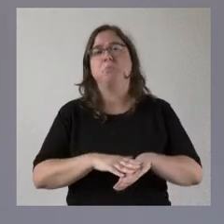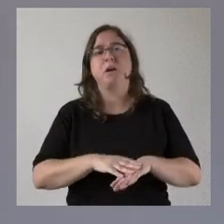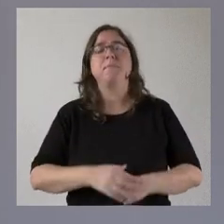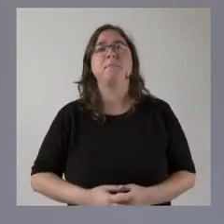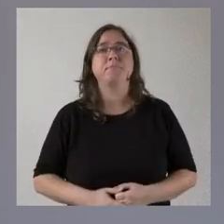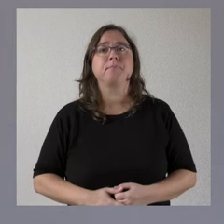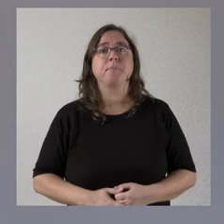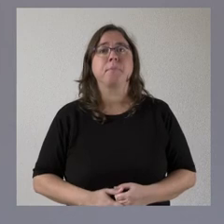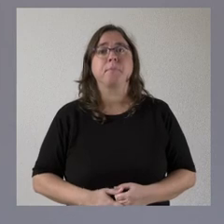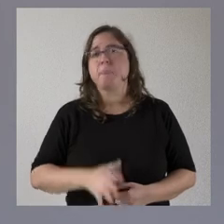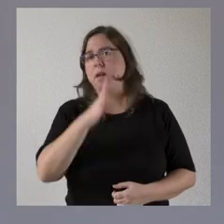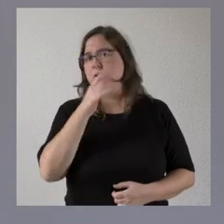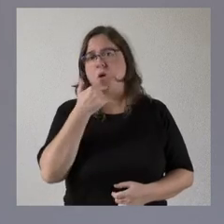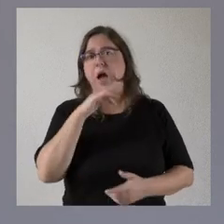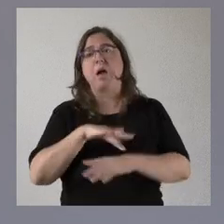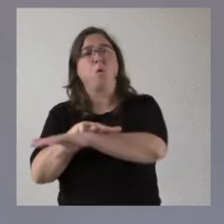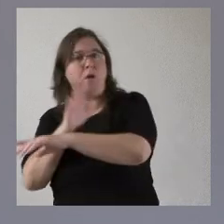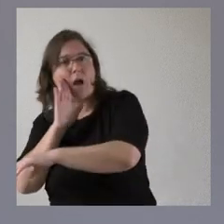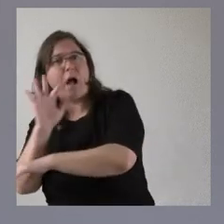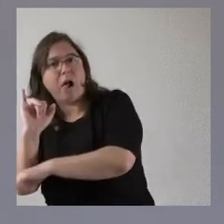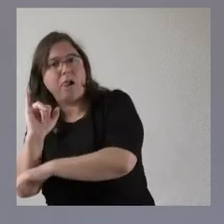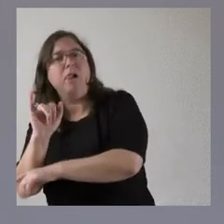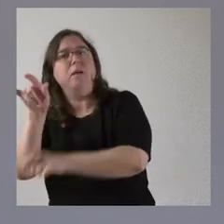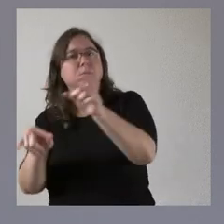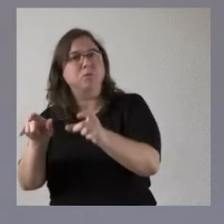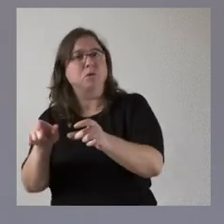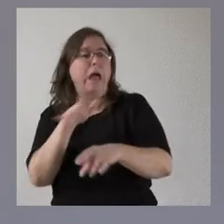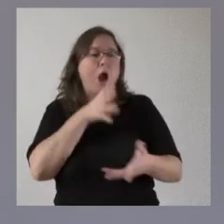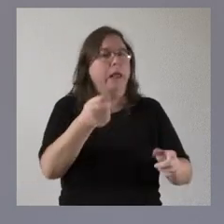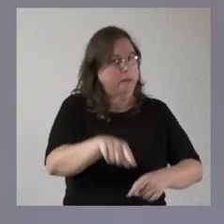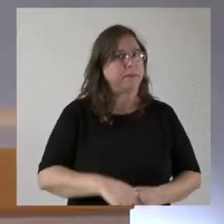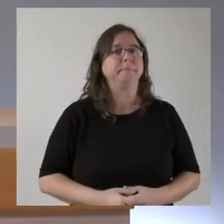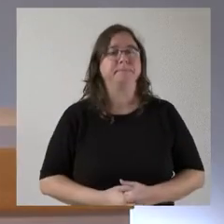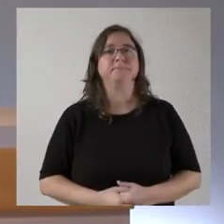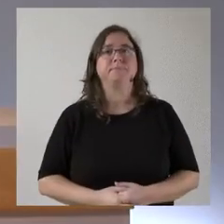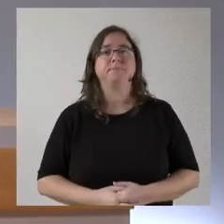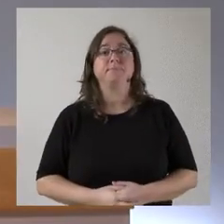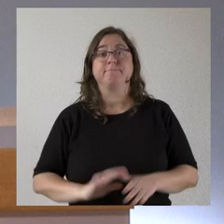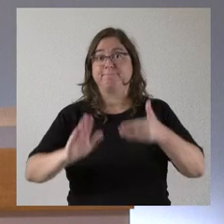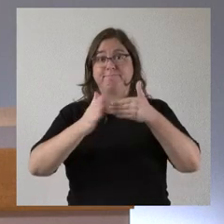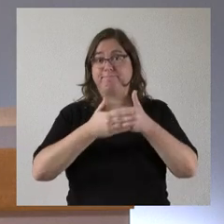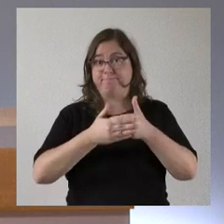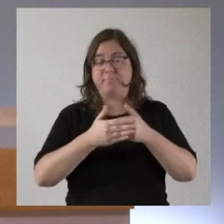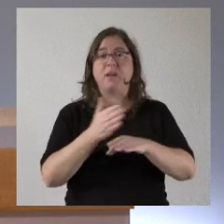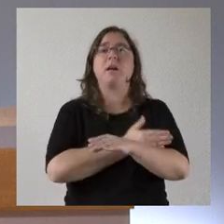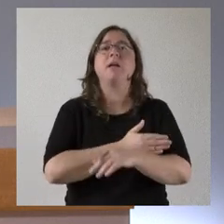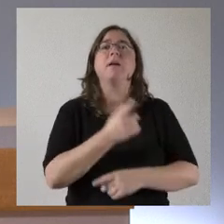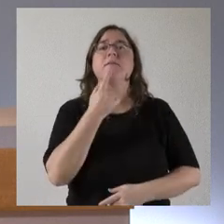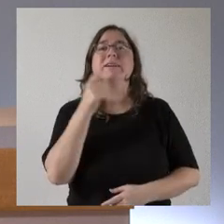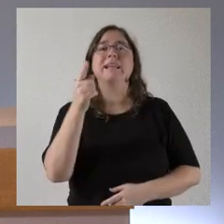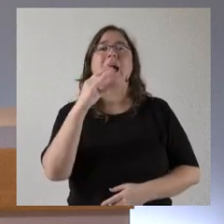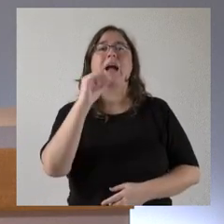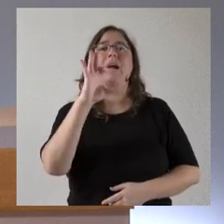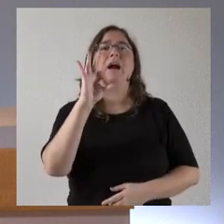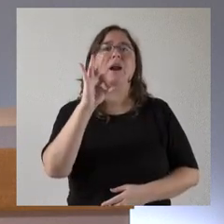comunidad Autónoma y esto bueno encontrado en el anterior gobierno y me recuerdo también en el gobierno presente antes de cerrar este turno tenemos sacar los